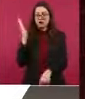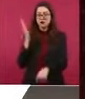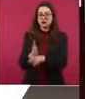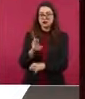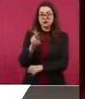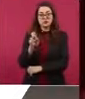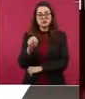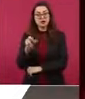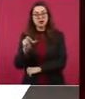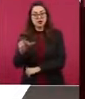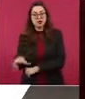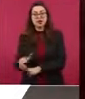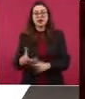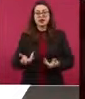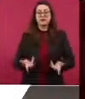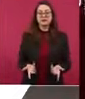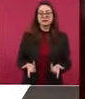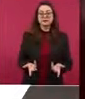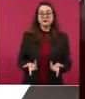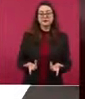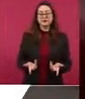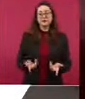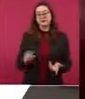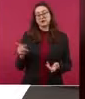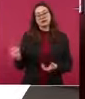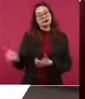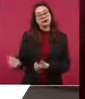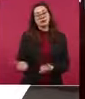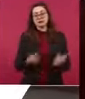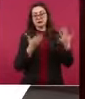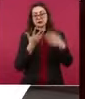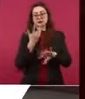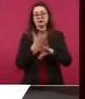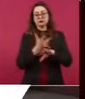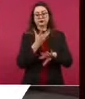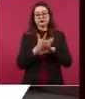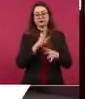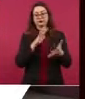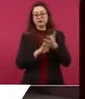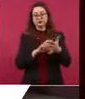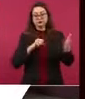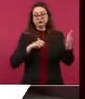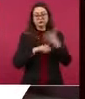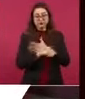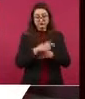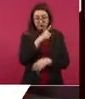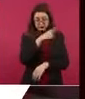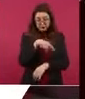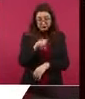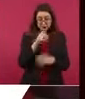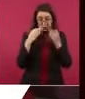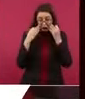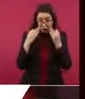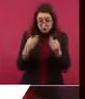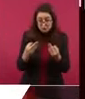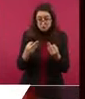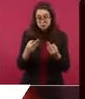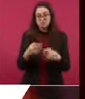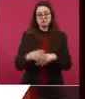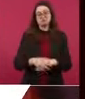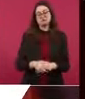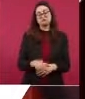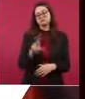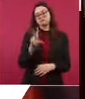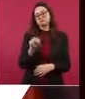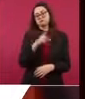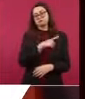hecho Calderón. Proyectaron un video en el que Diego Fernández de Ceballos eh, expresa que si no lo supo Calderón,